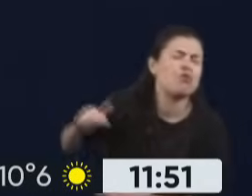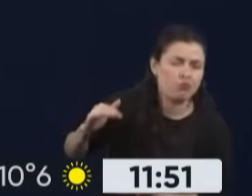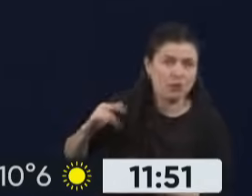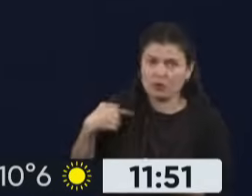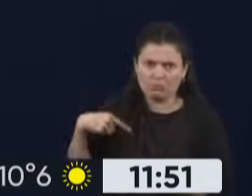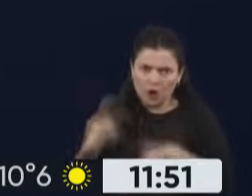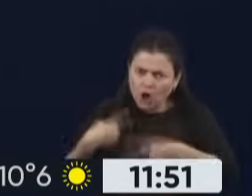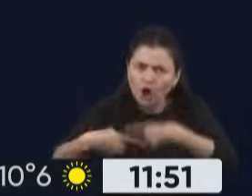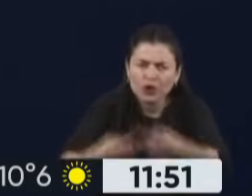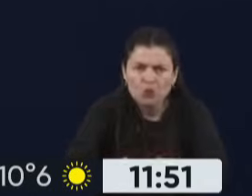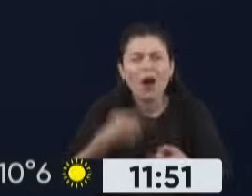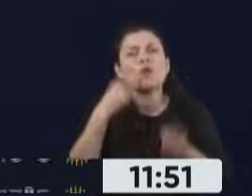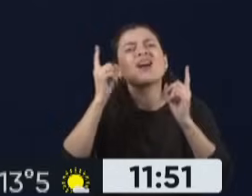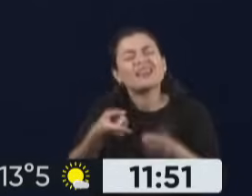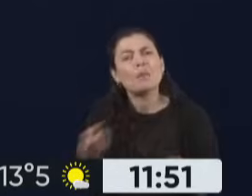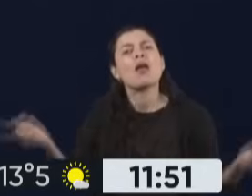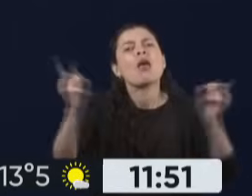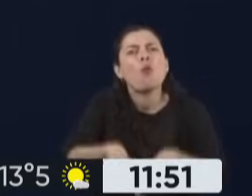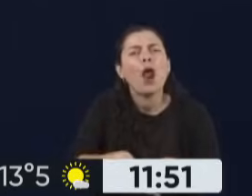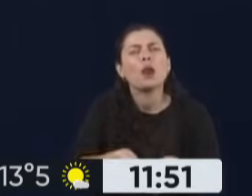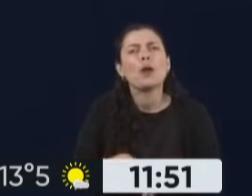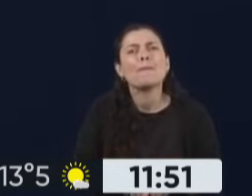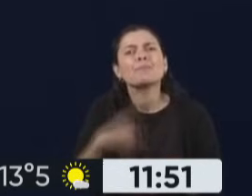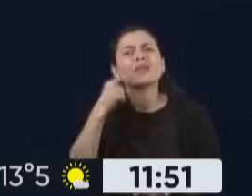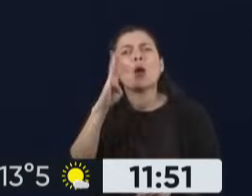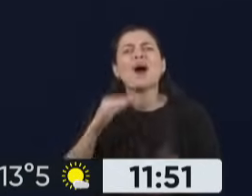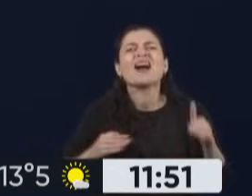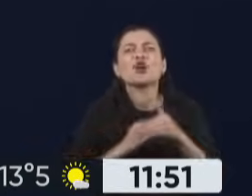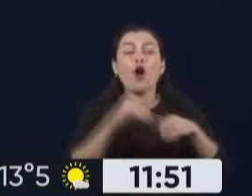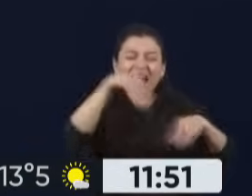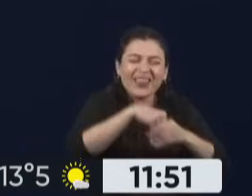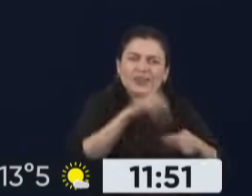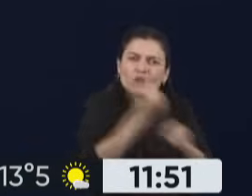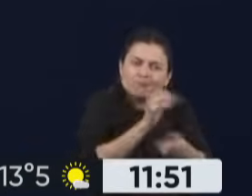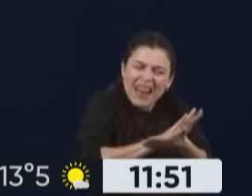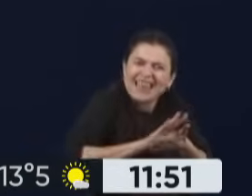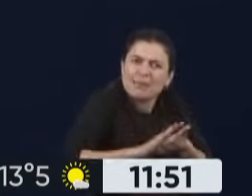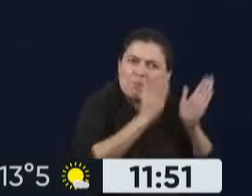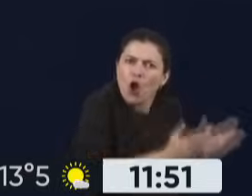Y después la recapitalización del Banco Central. Entonces,